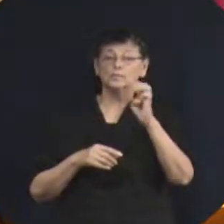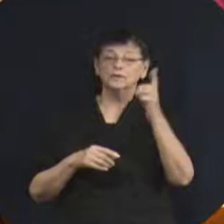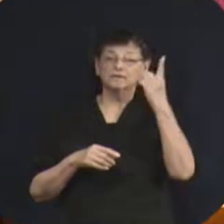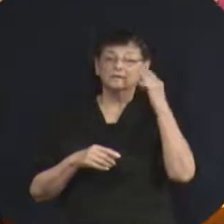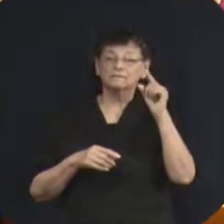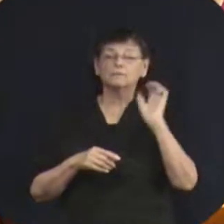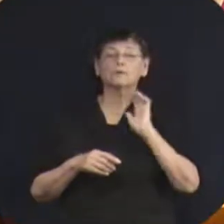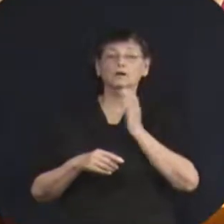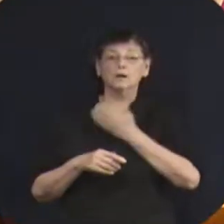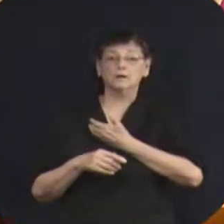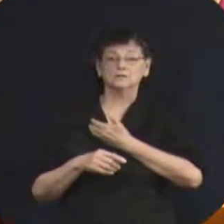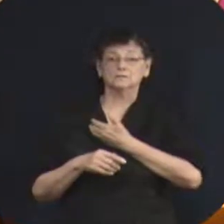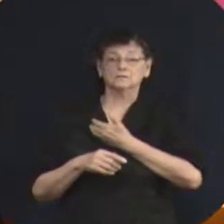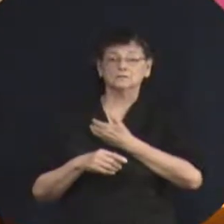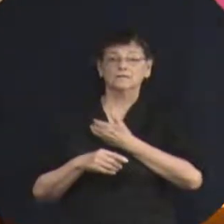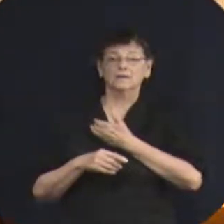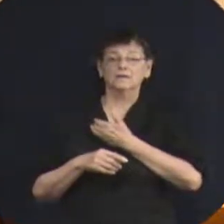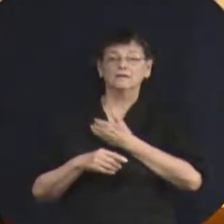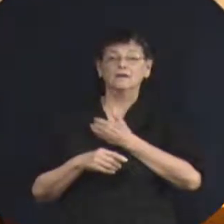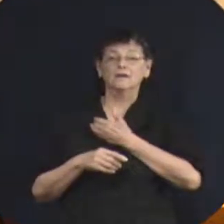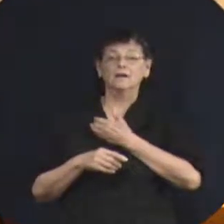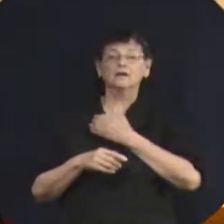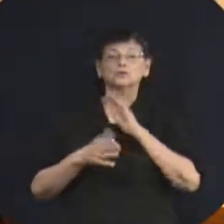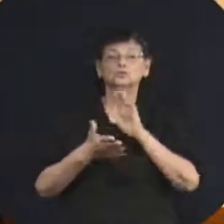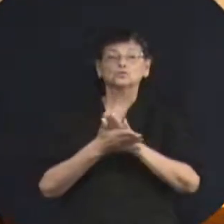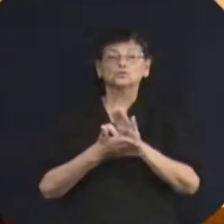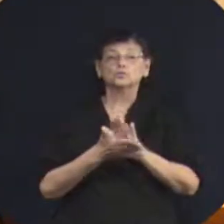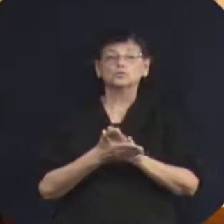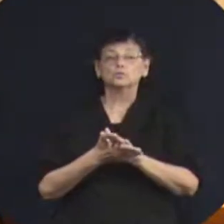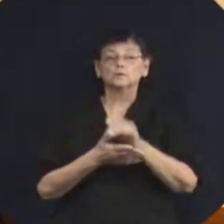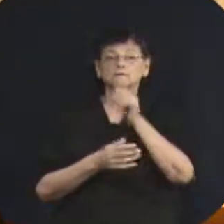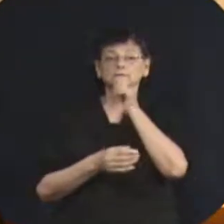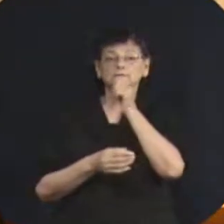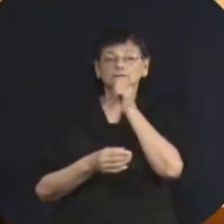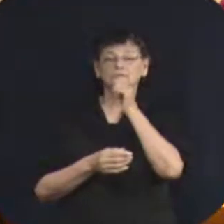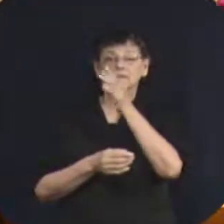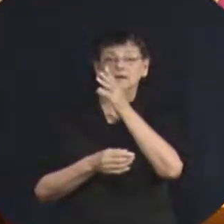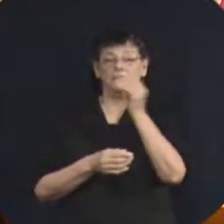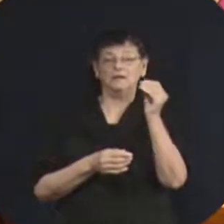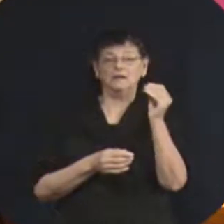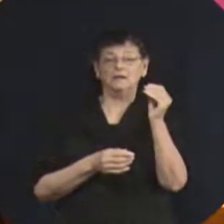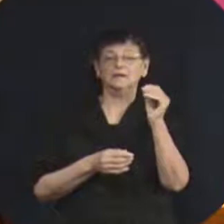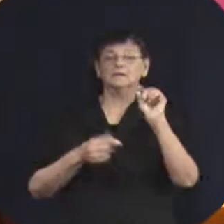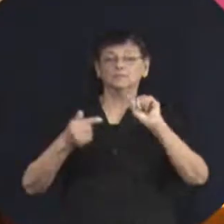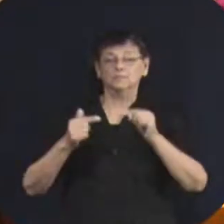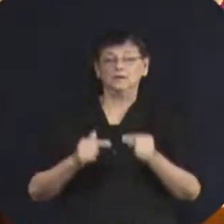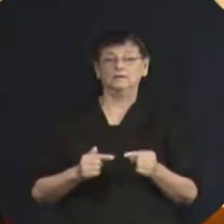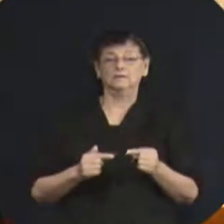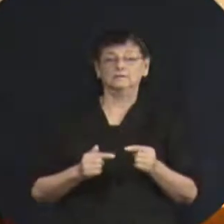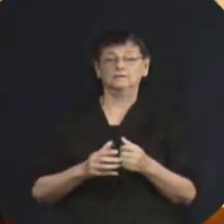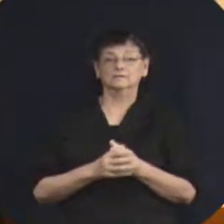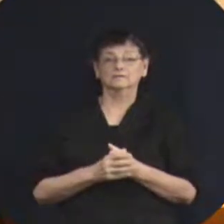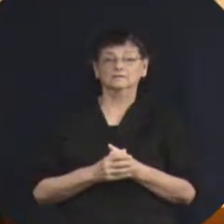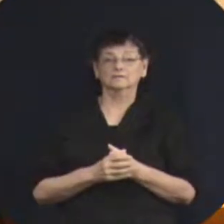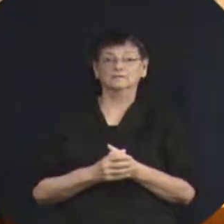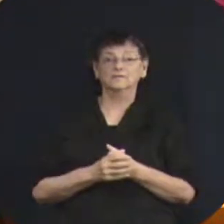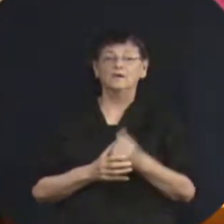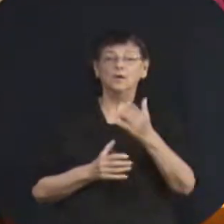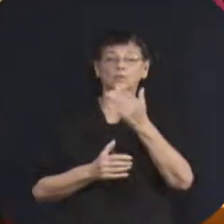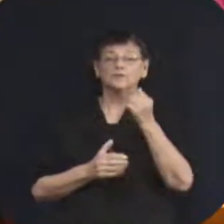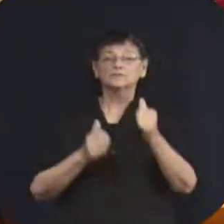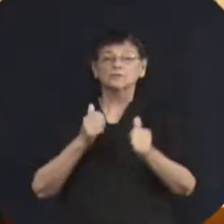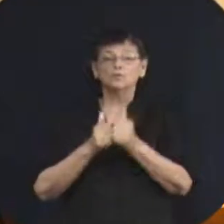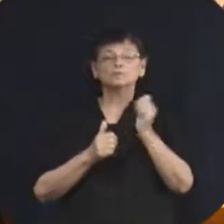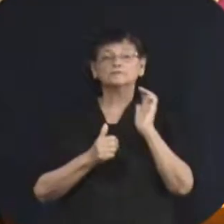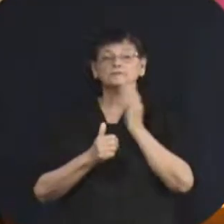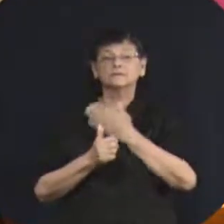para nosotros una escuela del sufrimiento y del dolor. Porque la